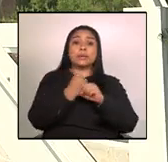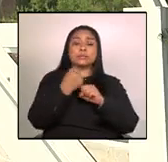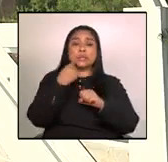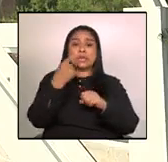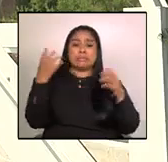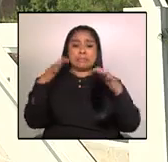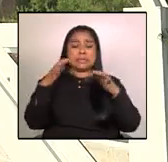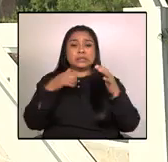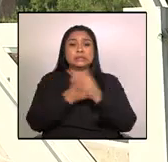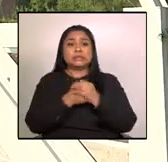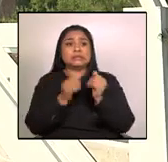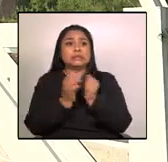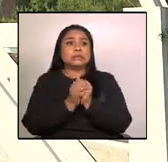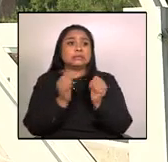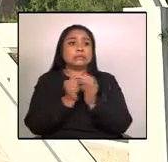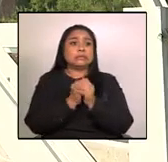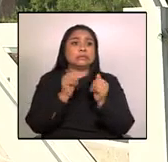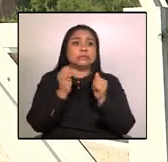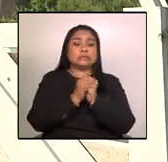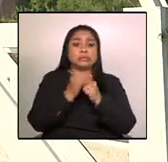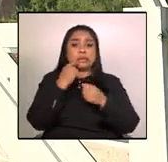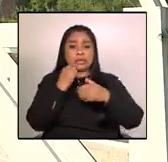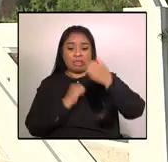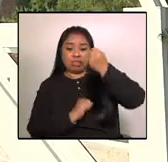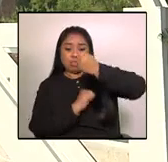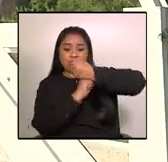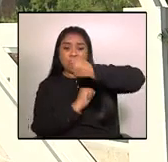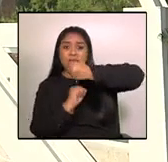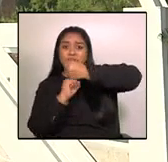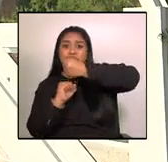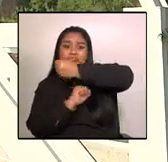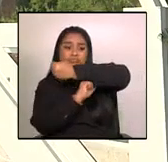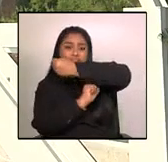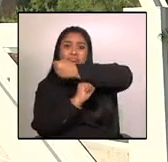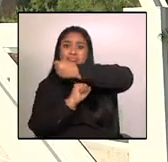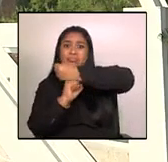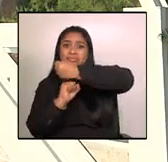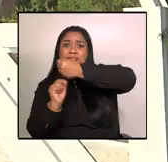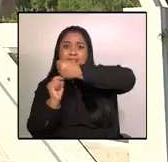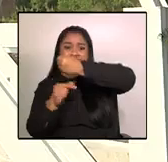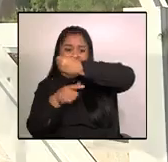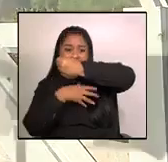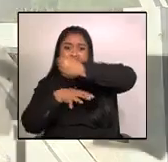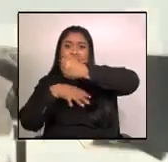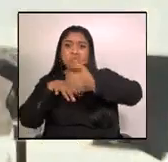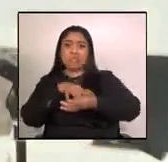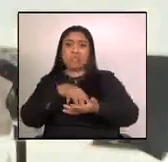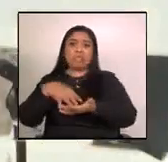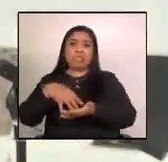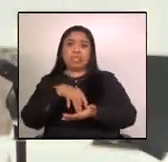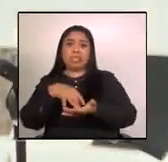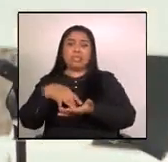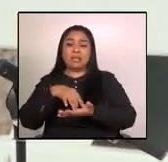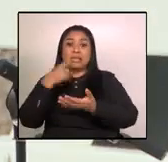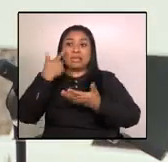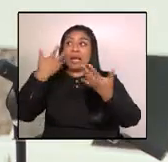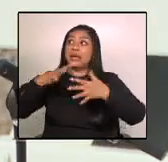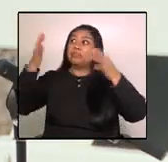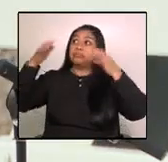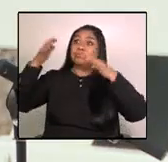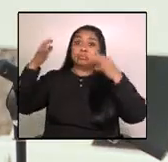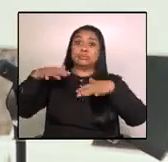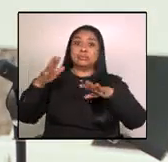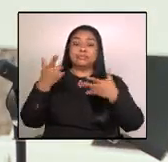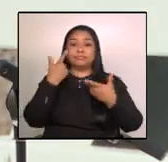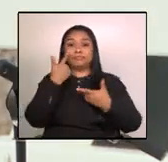con la pena que los andamios que estaban aquí abajo, la base que estaba sosteniendo la construcción del puente, ya casi venía el